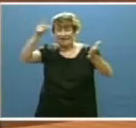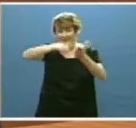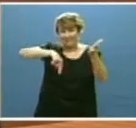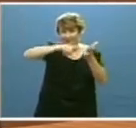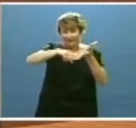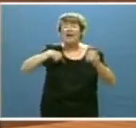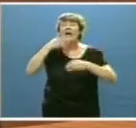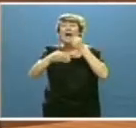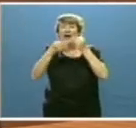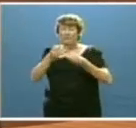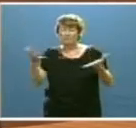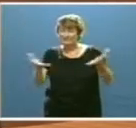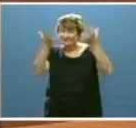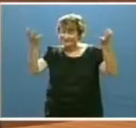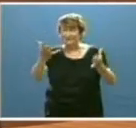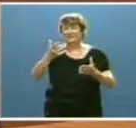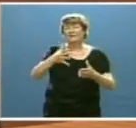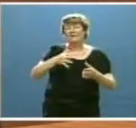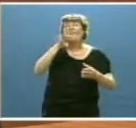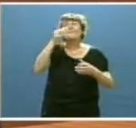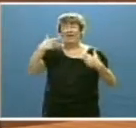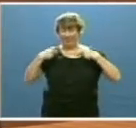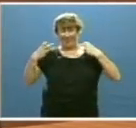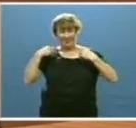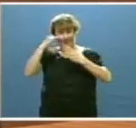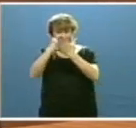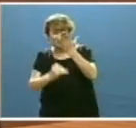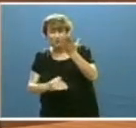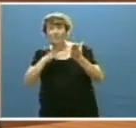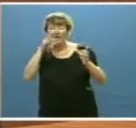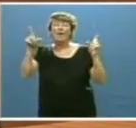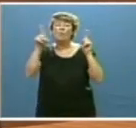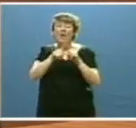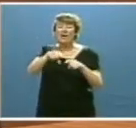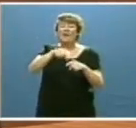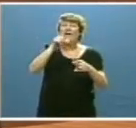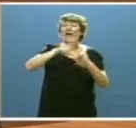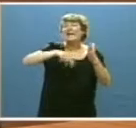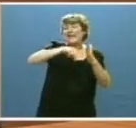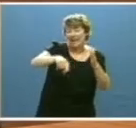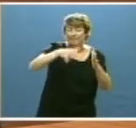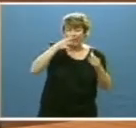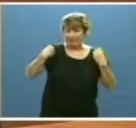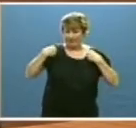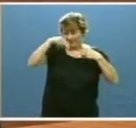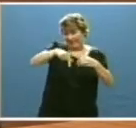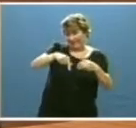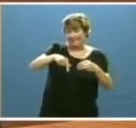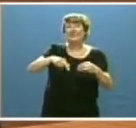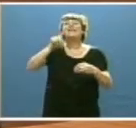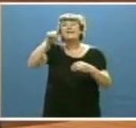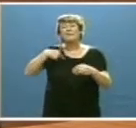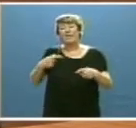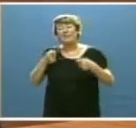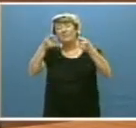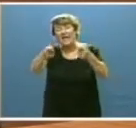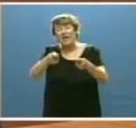incentivos fiscales para estimular el alquiler como régimen de alojamiento residencial y potenciaremos las subvenciones al alquiler